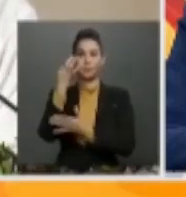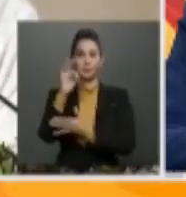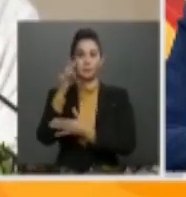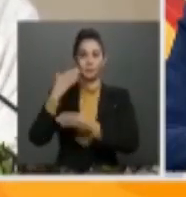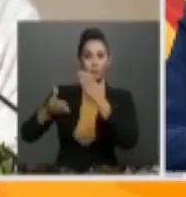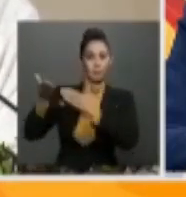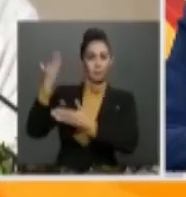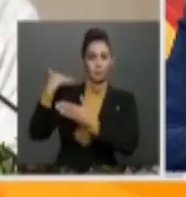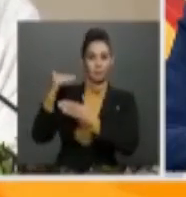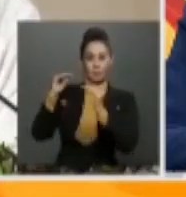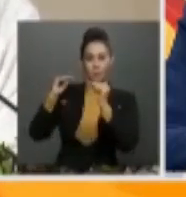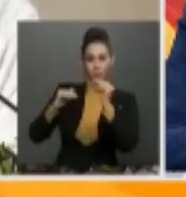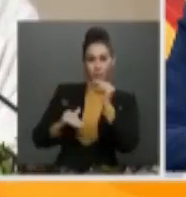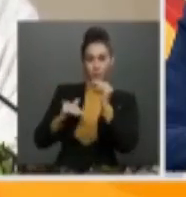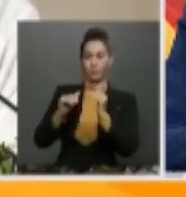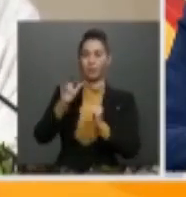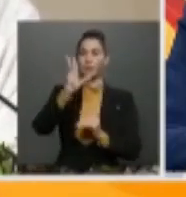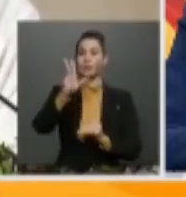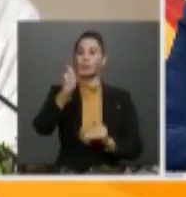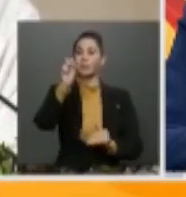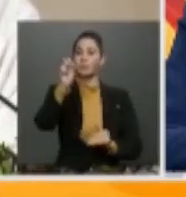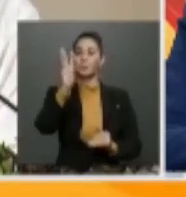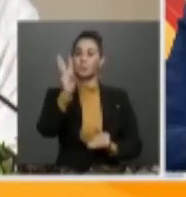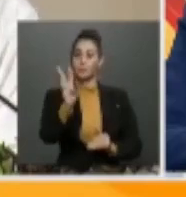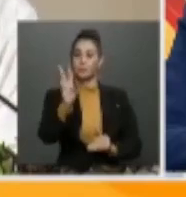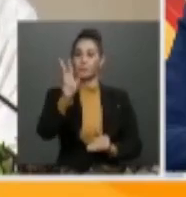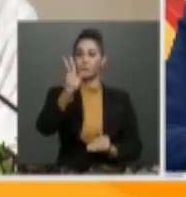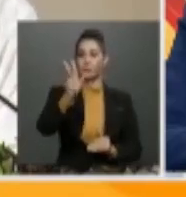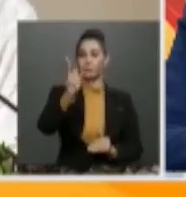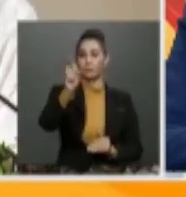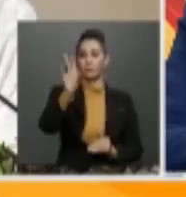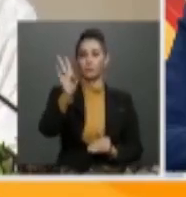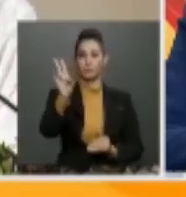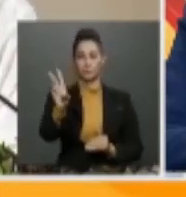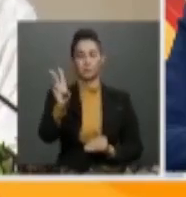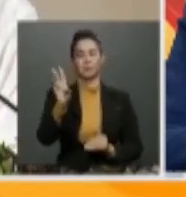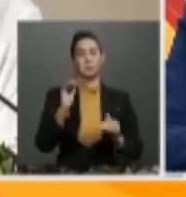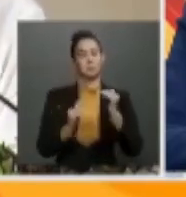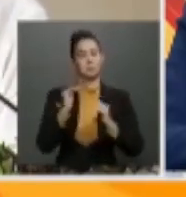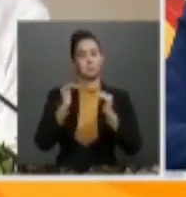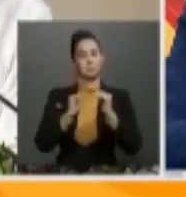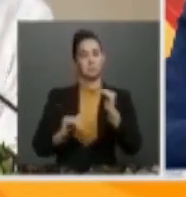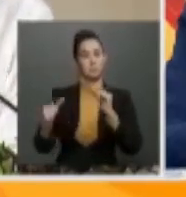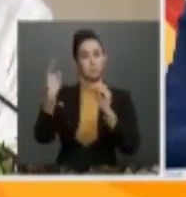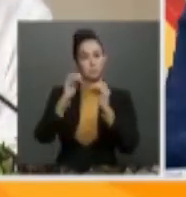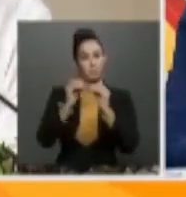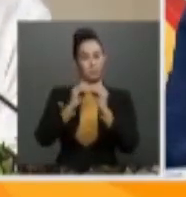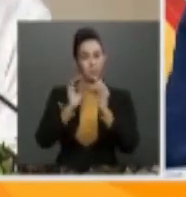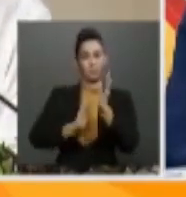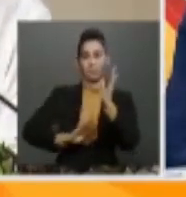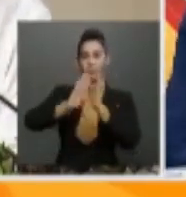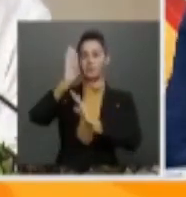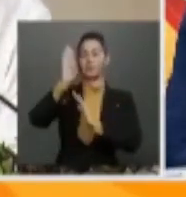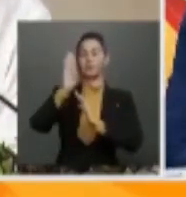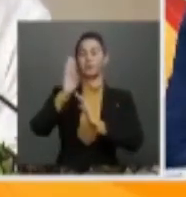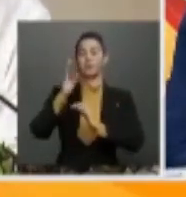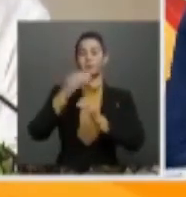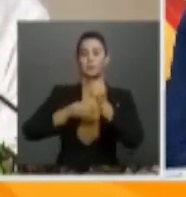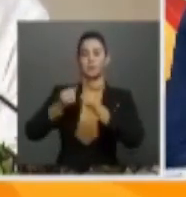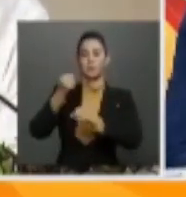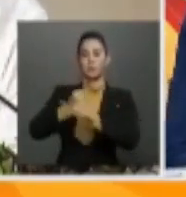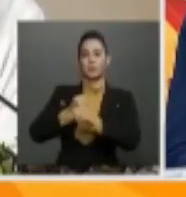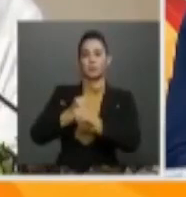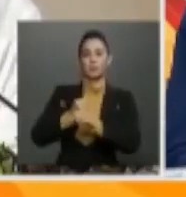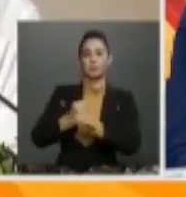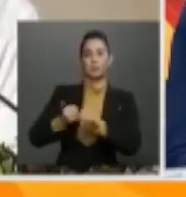Yo le dije a Orlando. ¿Quién es que está hablando? Que tenía Guillermo Gómez. A todos sus compañeros que trabajaron con él.